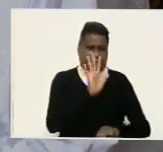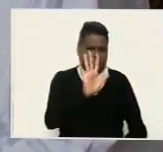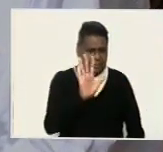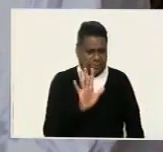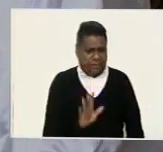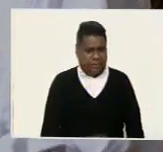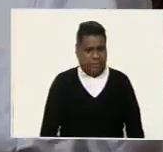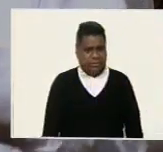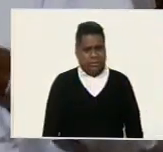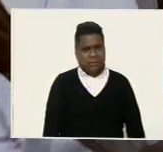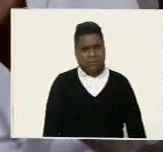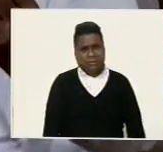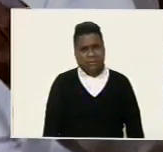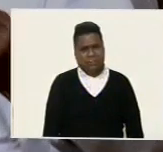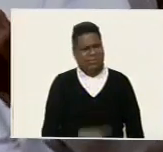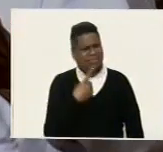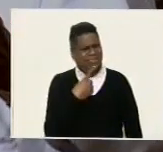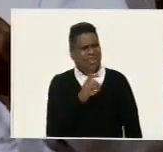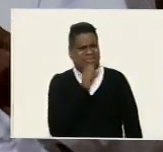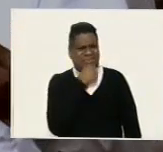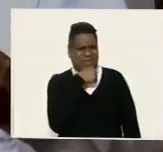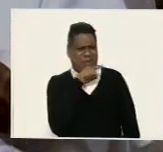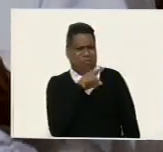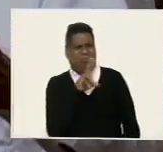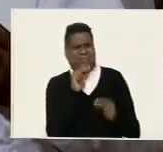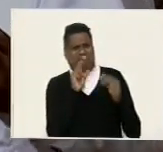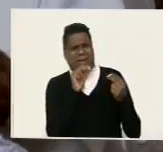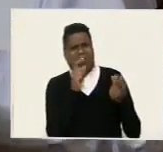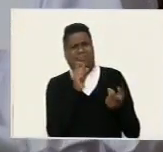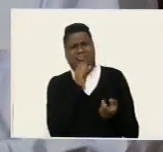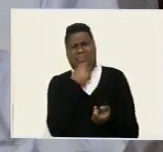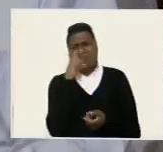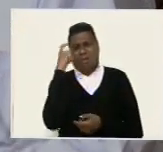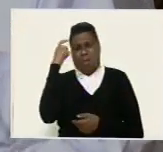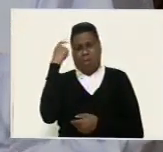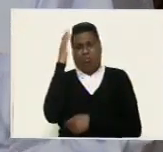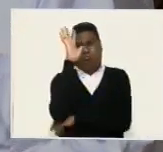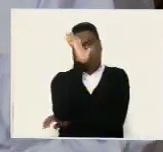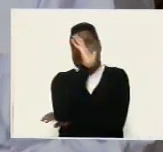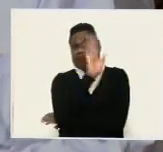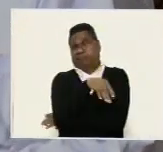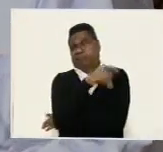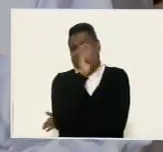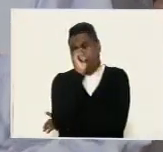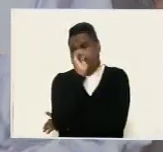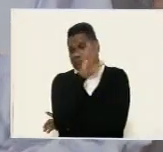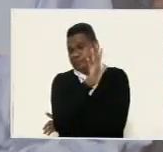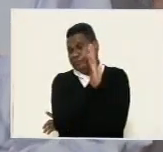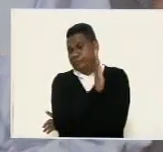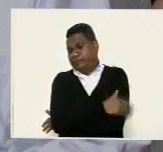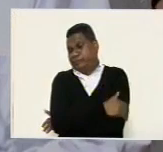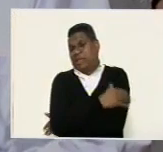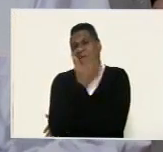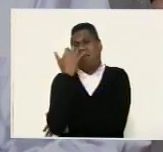Y ustedes dirán, bueno, este viejo está hablando de eso, viejo no, constituyente.